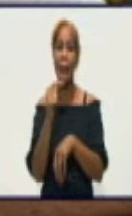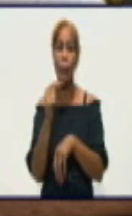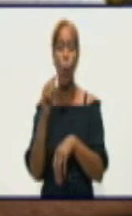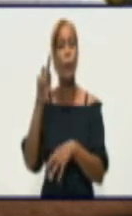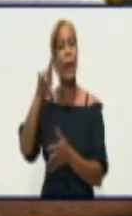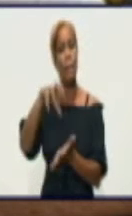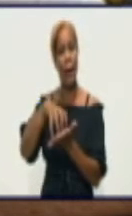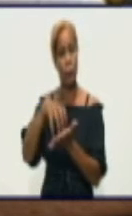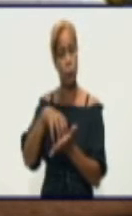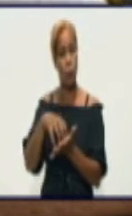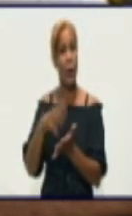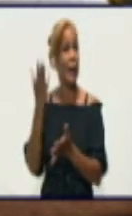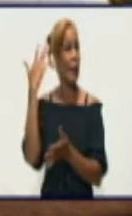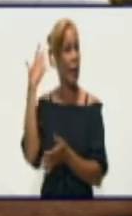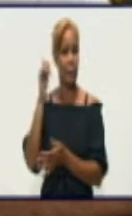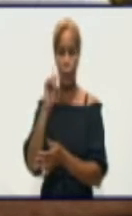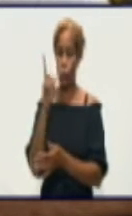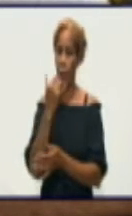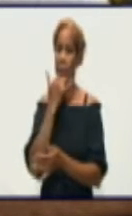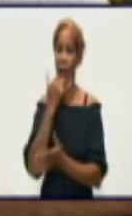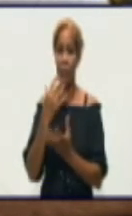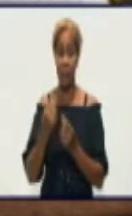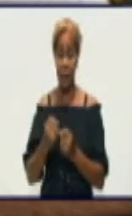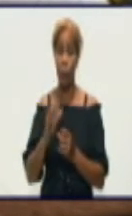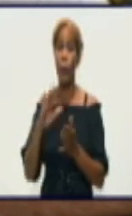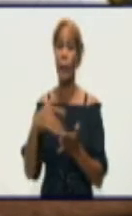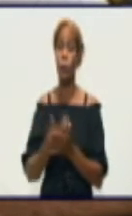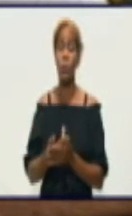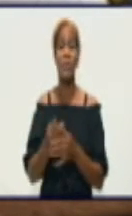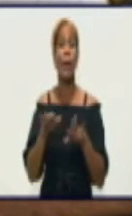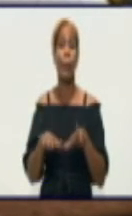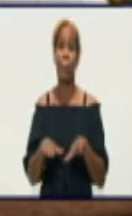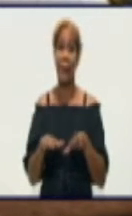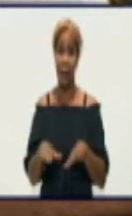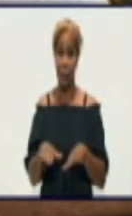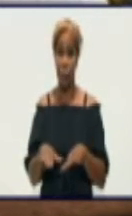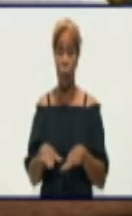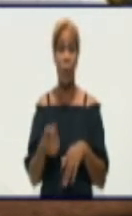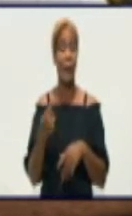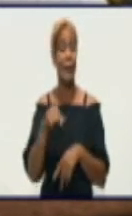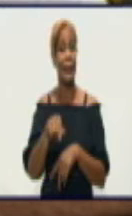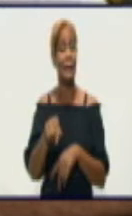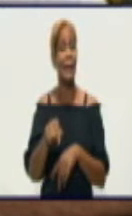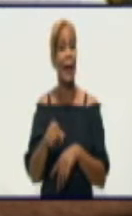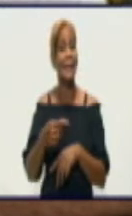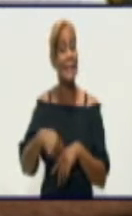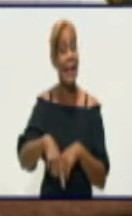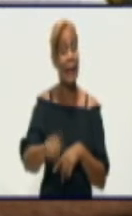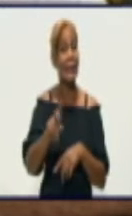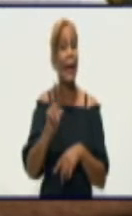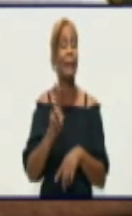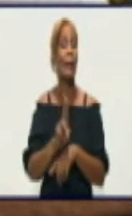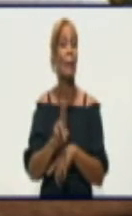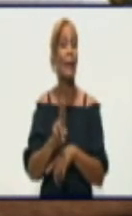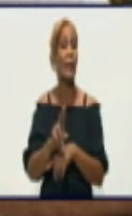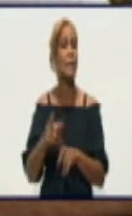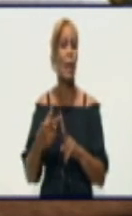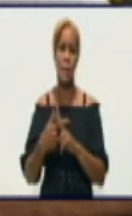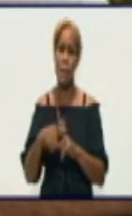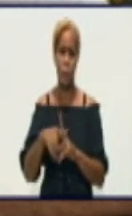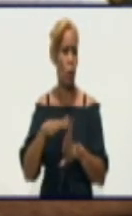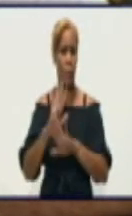menos parejo en el tiempo la afectación esperemos que esta salida de emergencia de dos unidades de repente se resuelvan en menor tiempo y